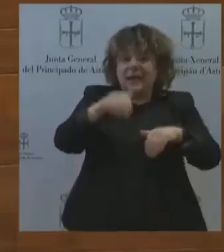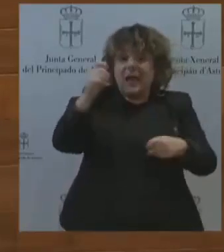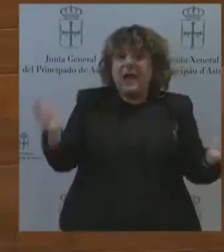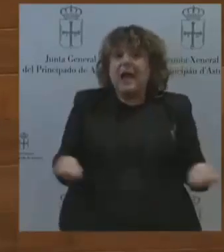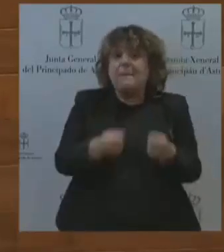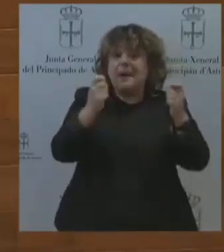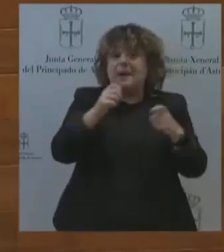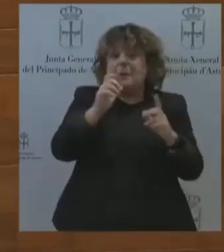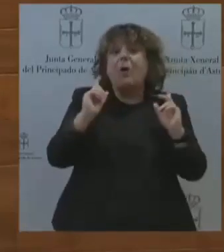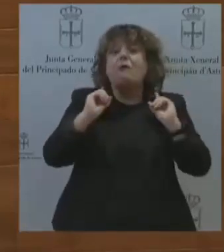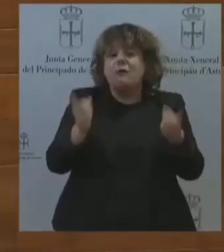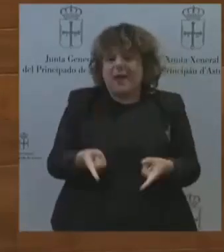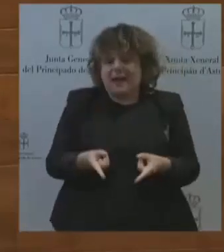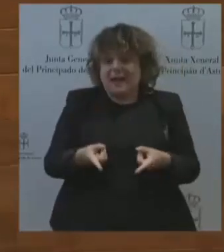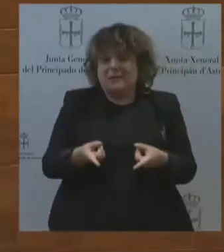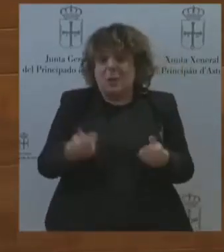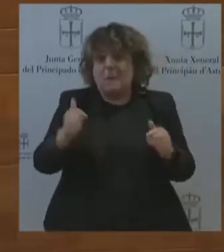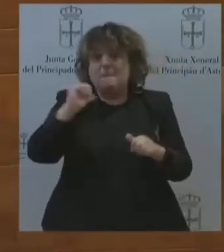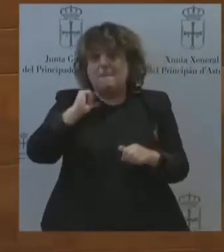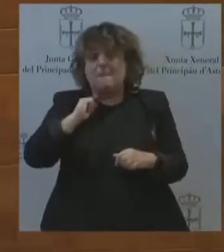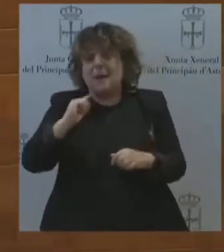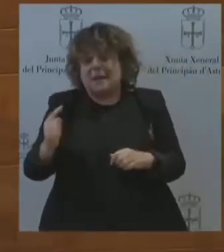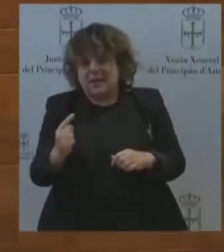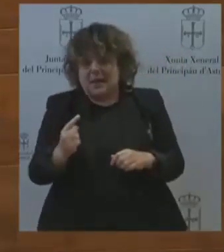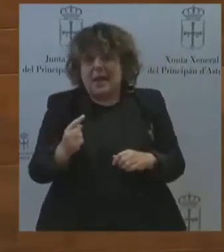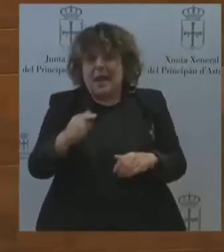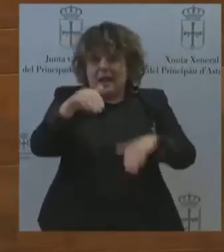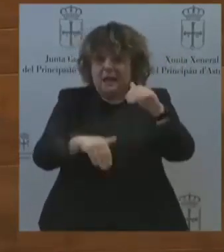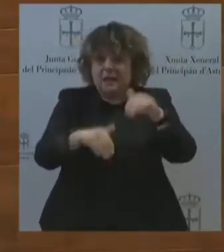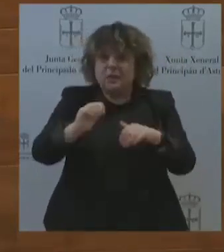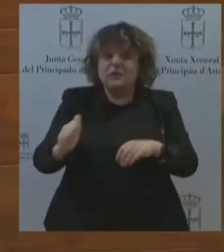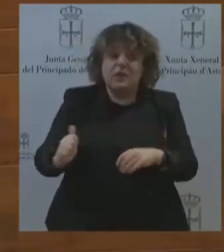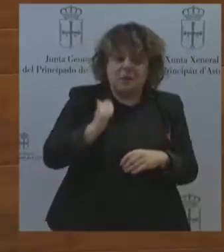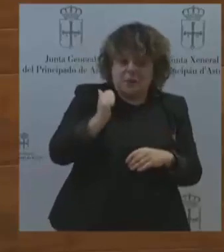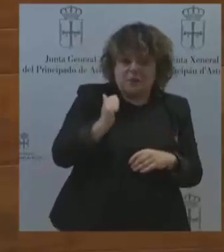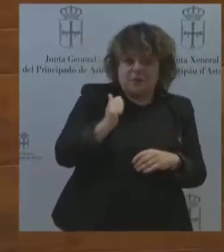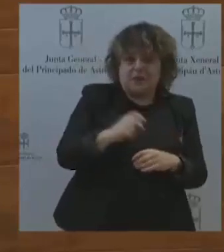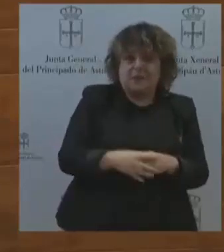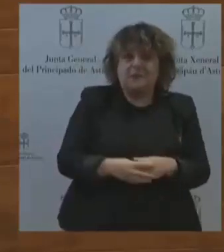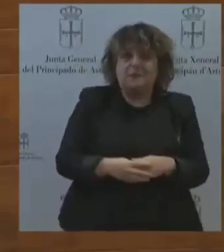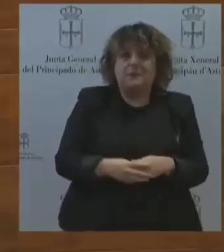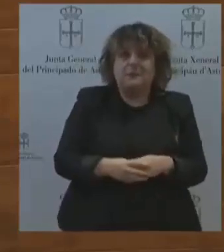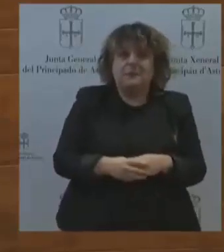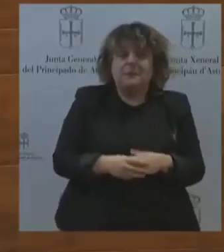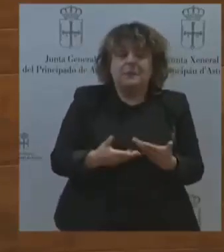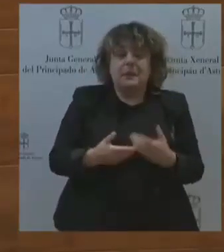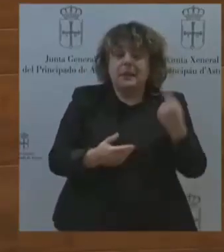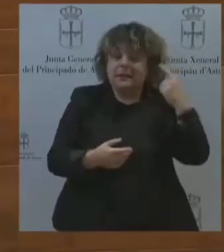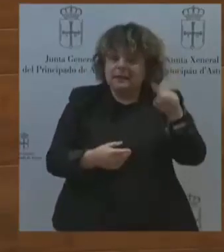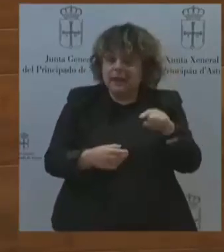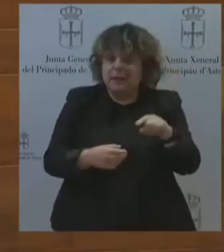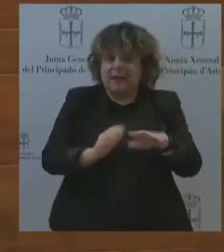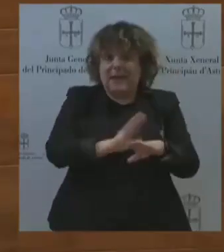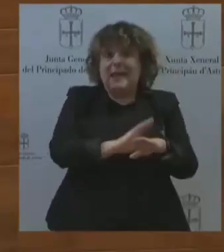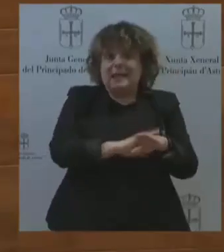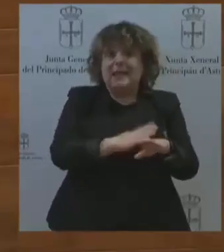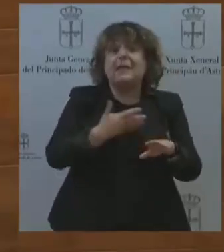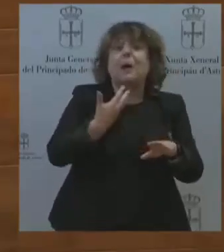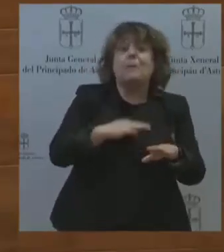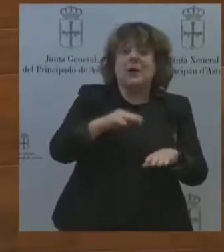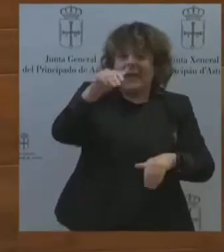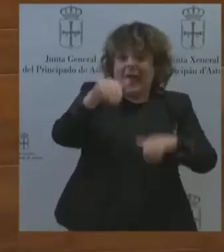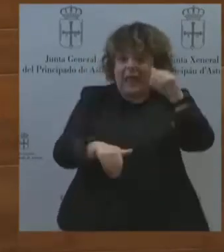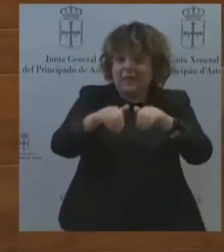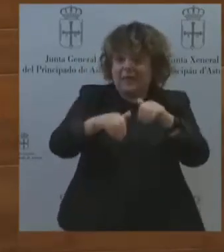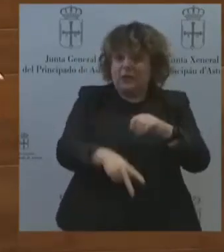rédito político posible. Saben perfectamente que la izquierda puede perder las elecciones generales. El 28 de mayo ya